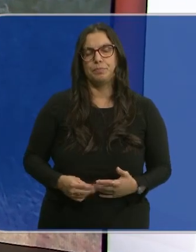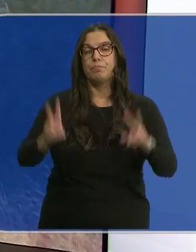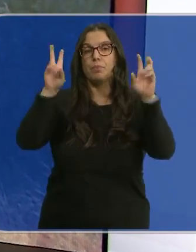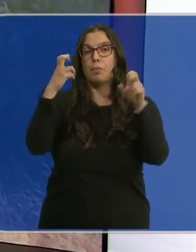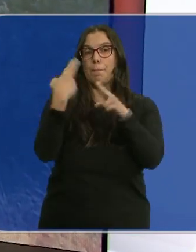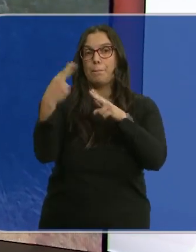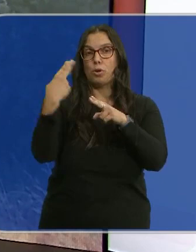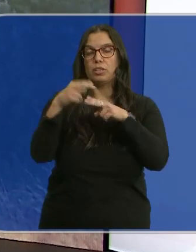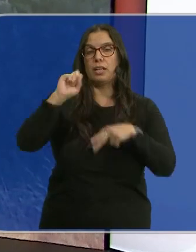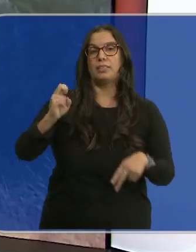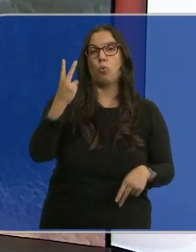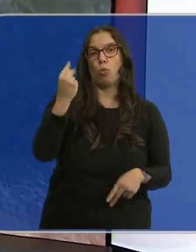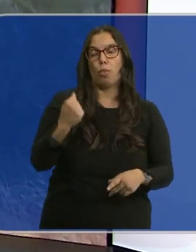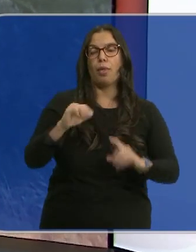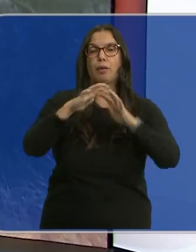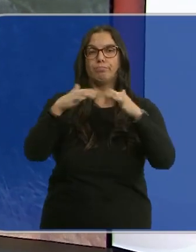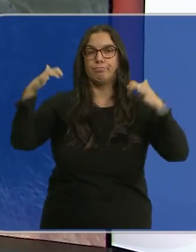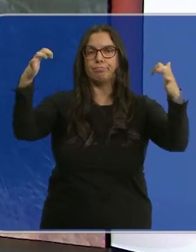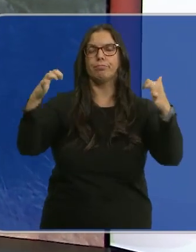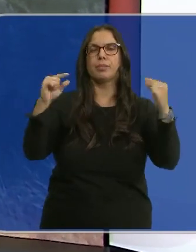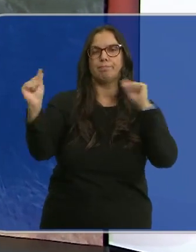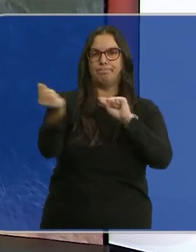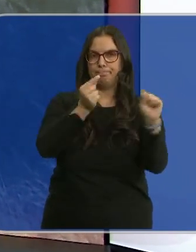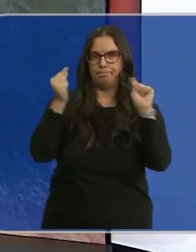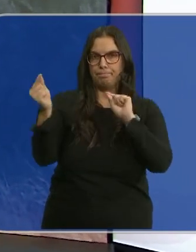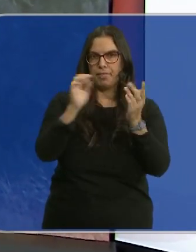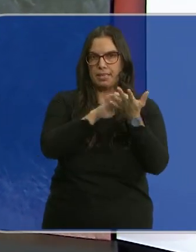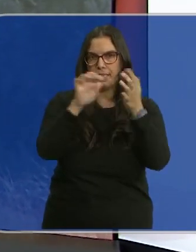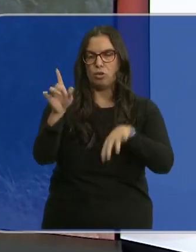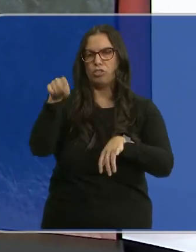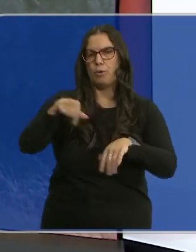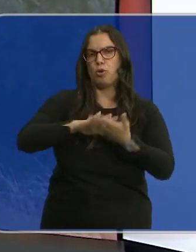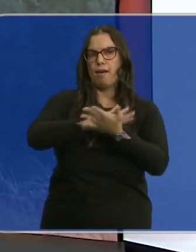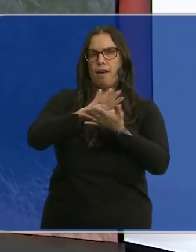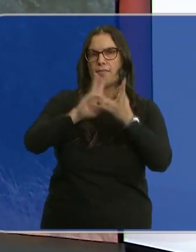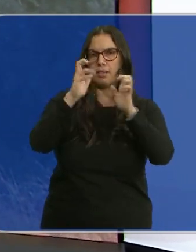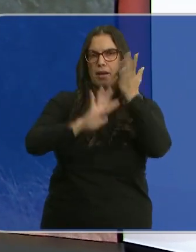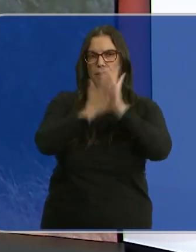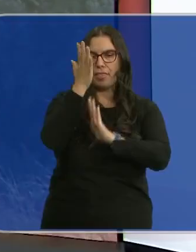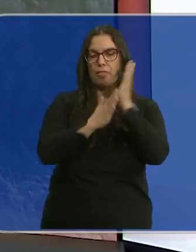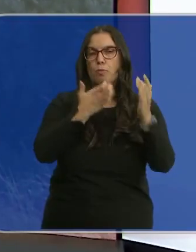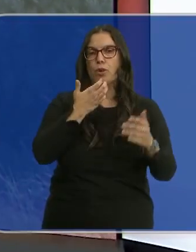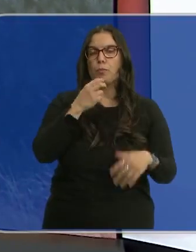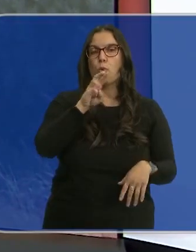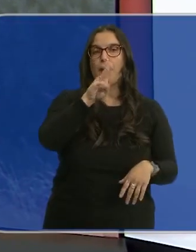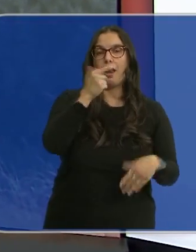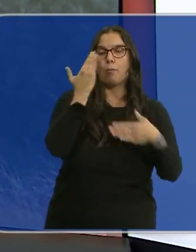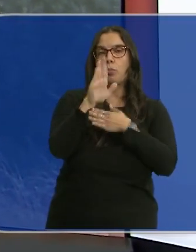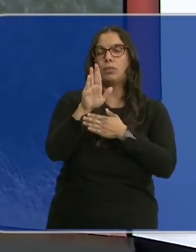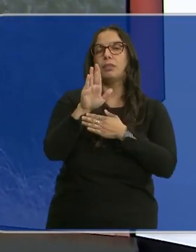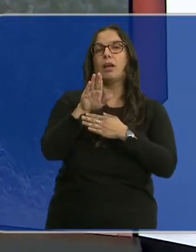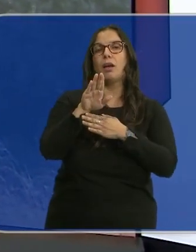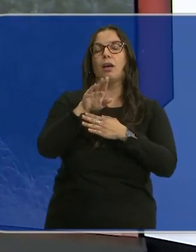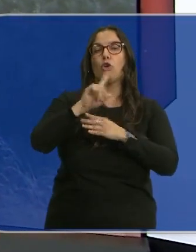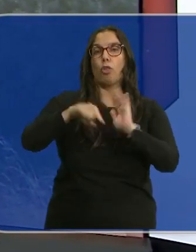En clave política, segunda jornada del Pleno de las Cortes de Castilla y León. También hoy se ha hablado de incendios con una PNL propuesta por la UPL que ha